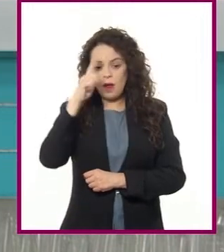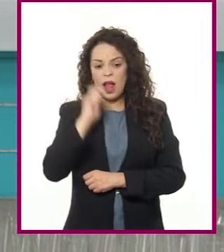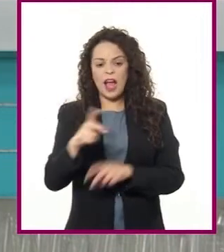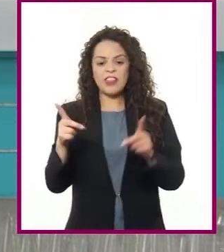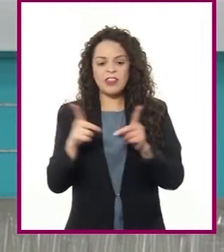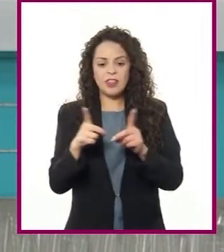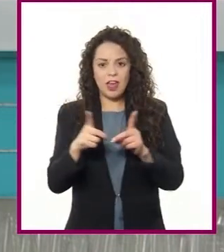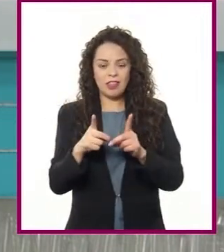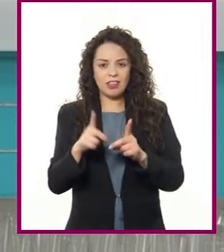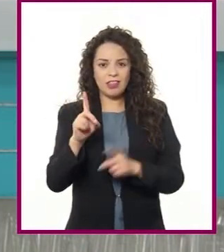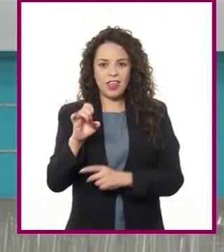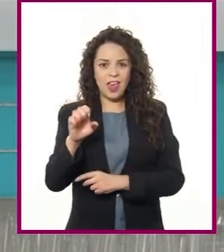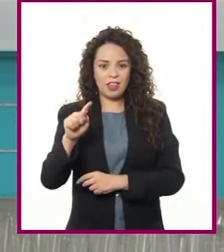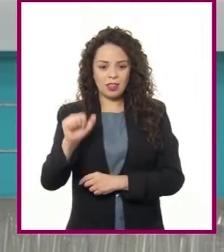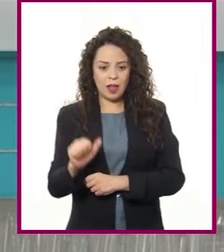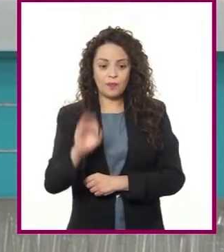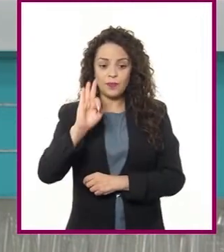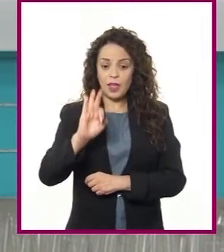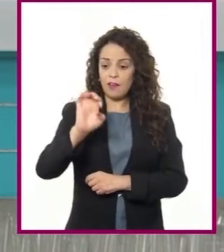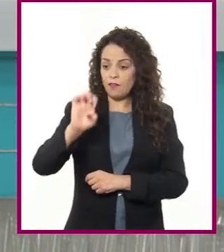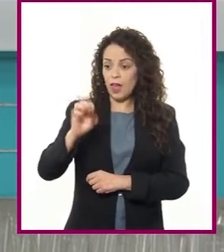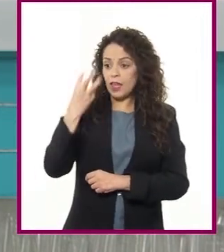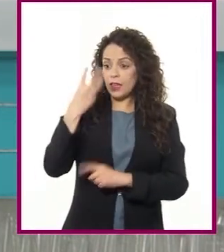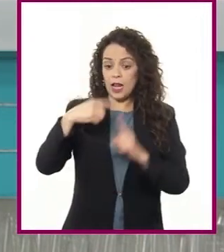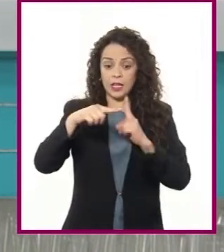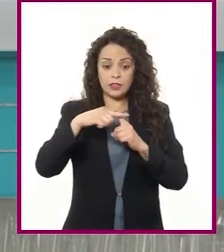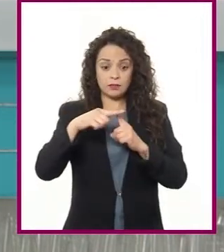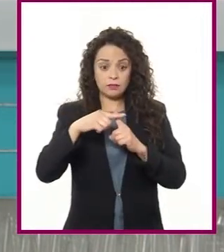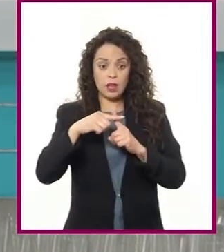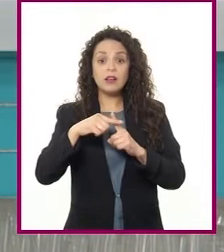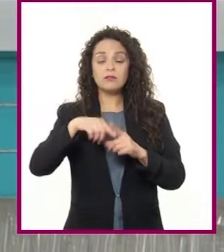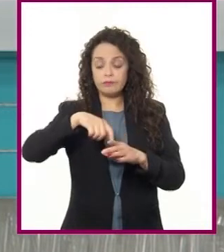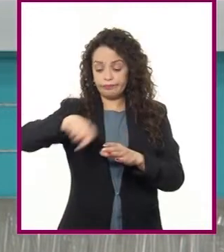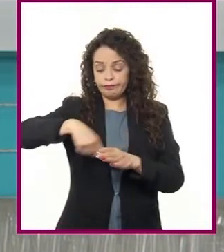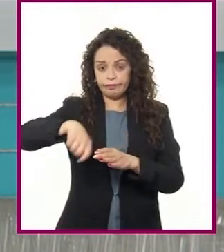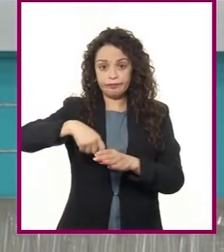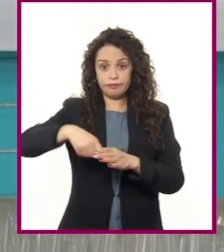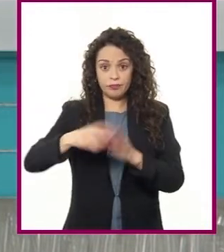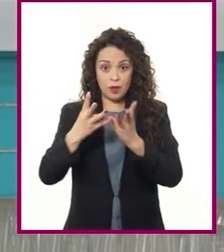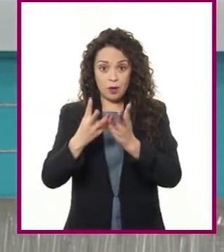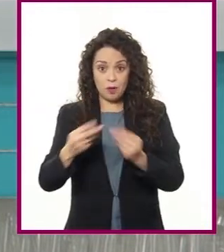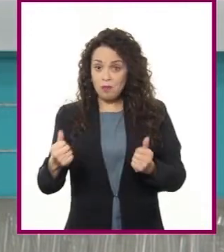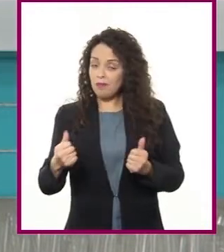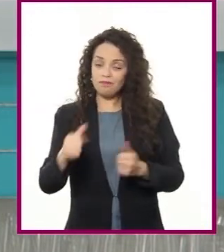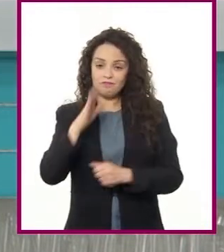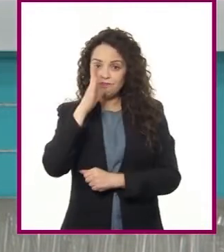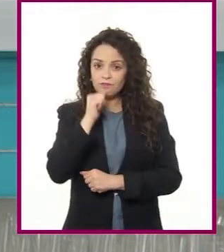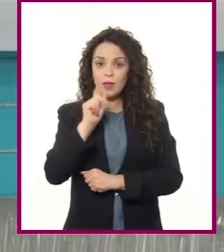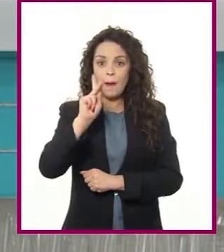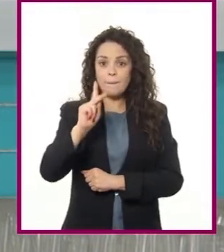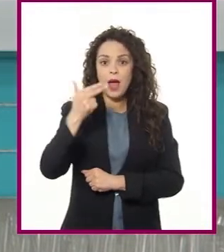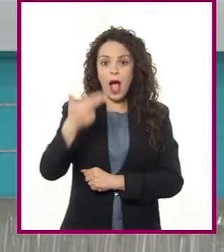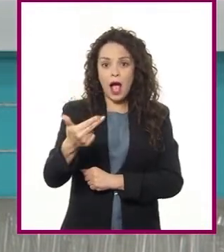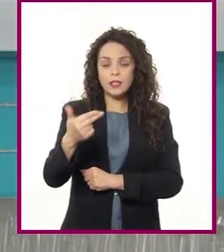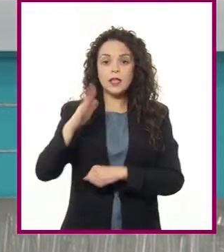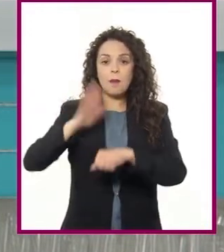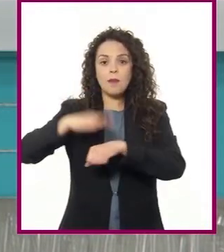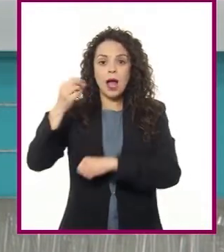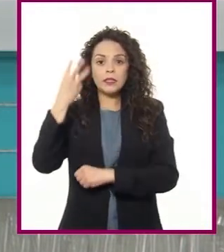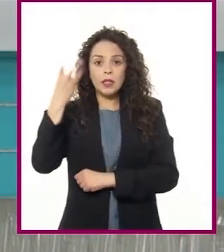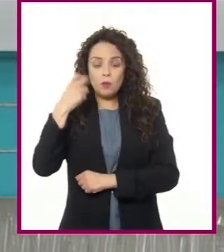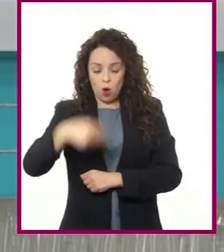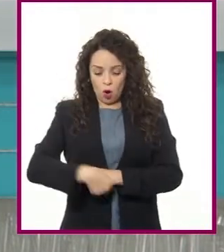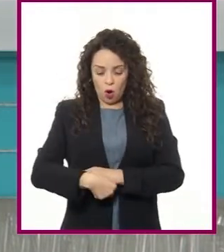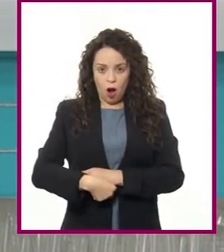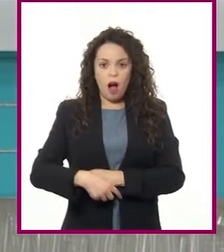El F3+ es insoluble en disoluciones con pH mayor a 3, por lo que en el estómago se forman